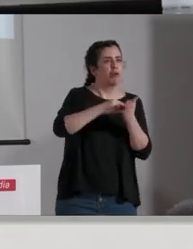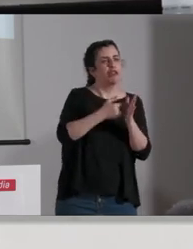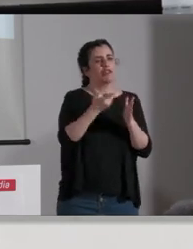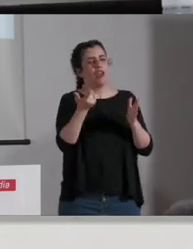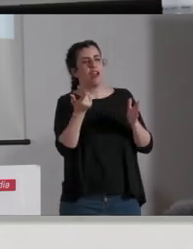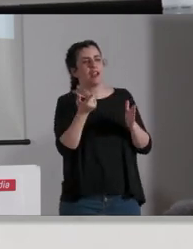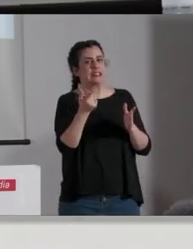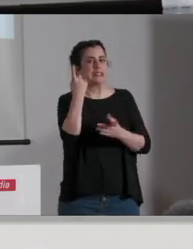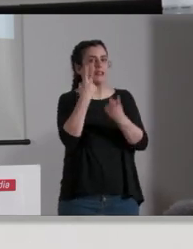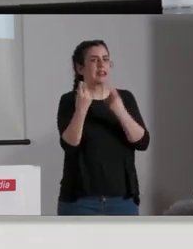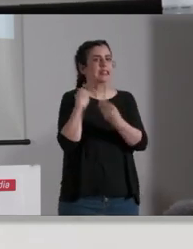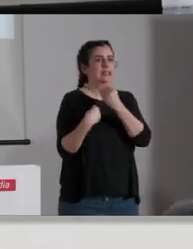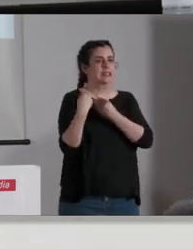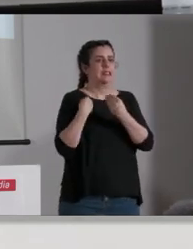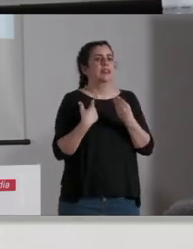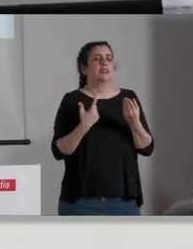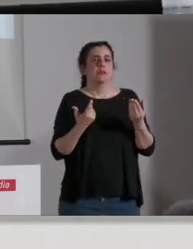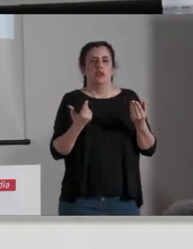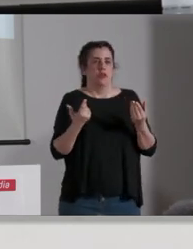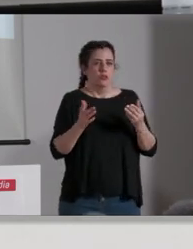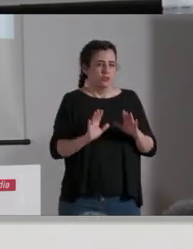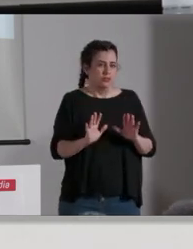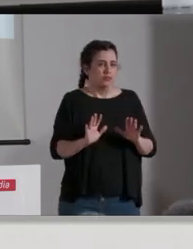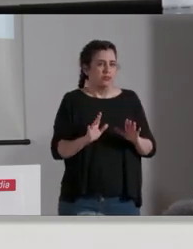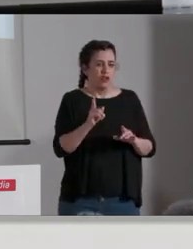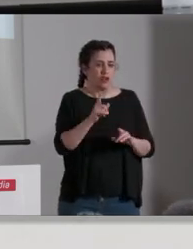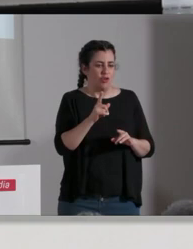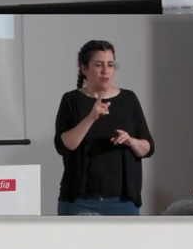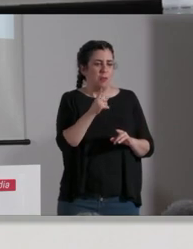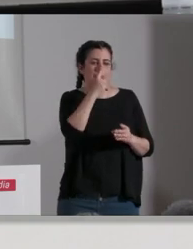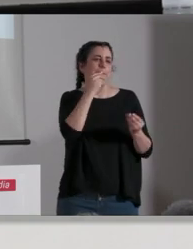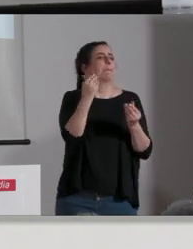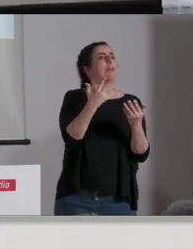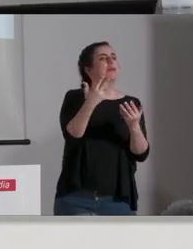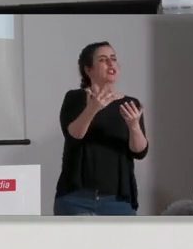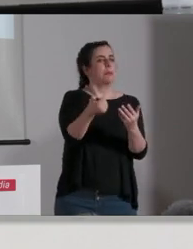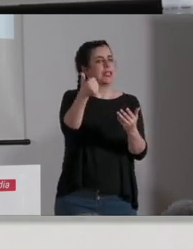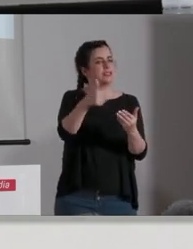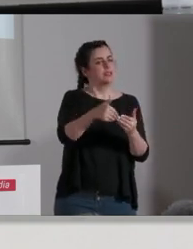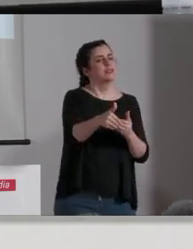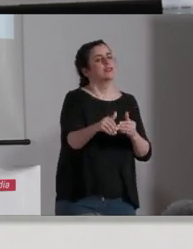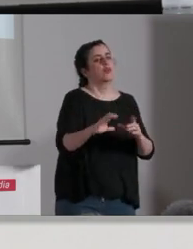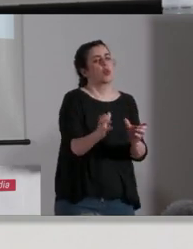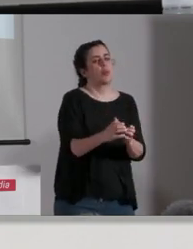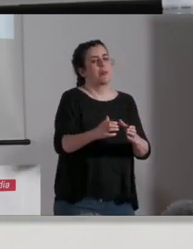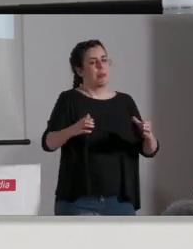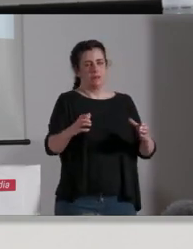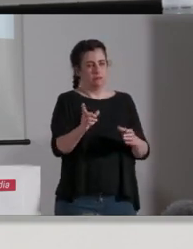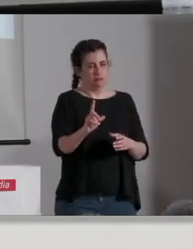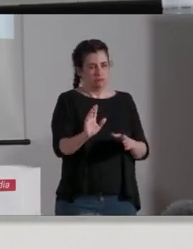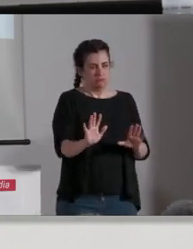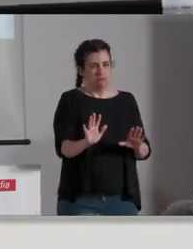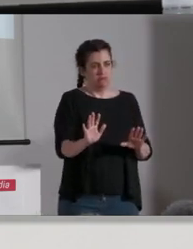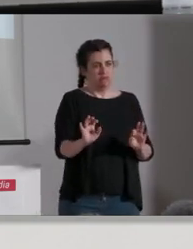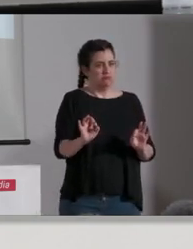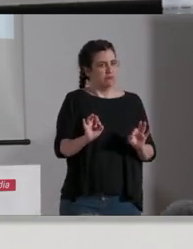nos llega gente, ¿no?, interesada, pero no preveemos ser un grupo muy grande ni preveemos tener en este momento